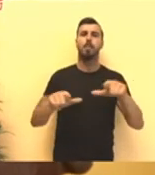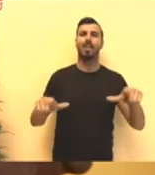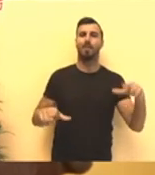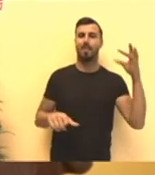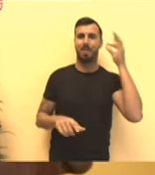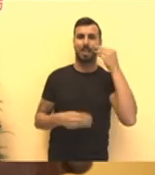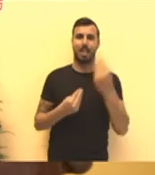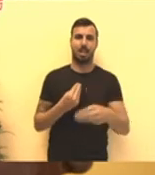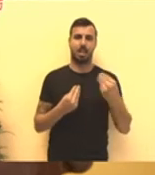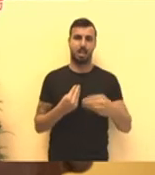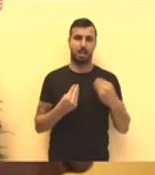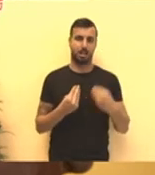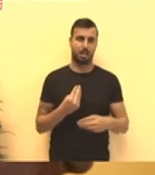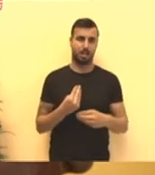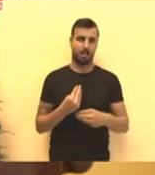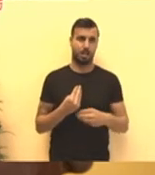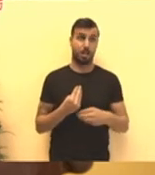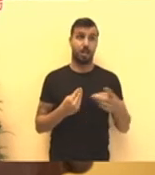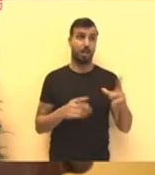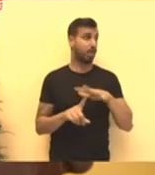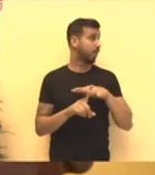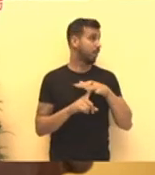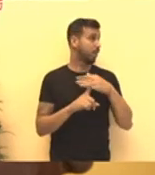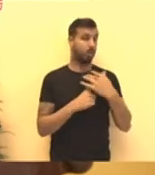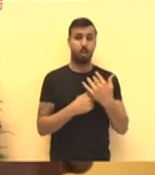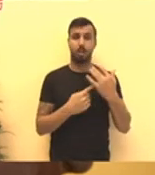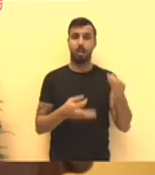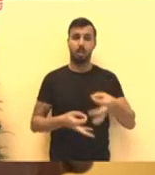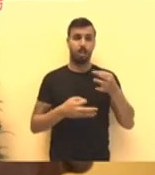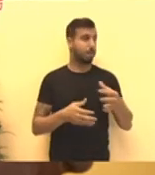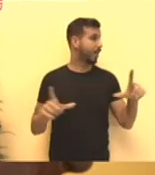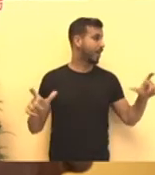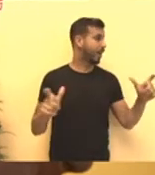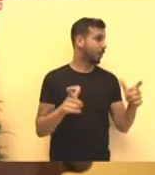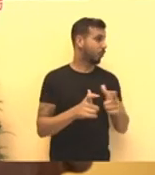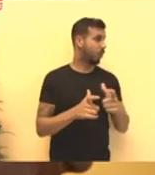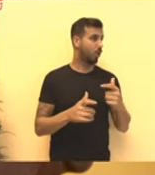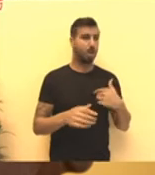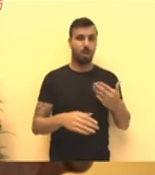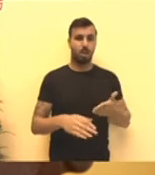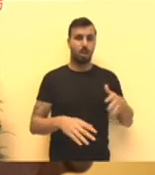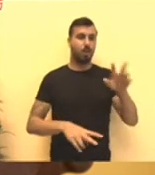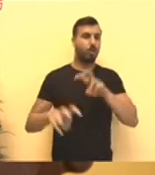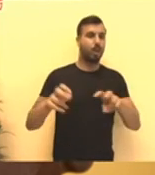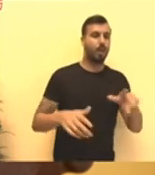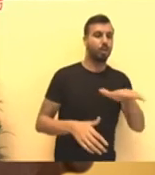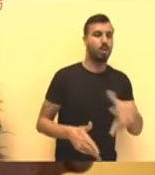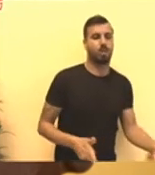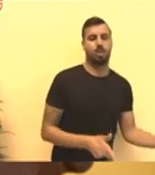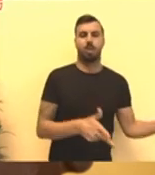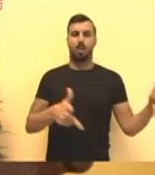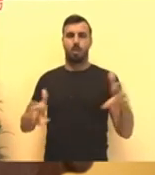de Gran Canaria. Se daban situaciones cada vez que íbamos a las reuniones, primero que para buscar un sitio accesible donde yo pudiera